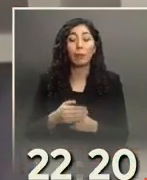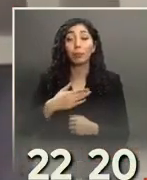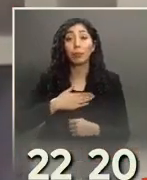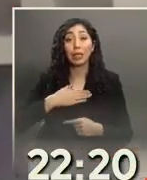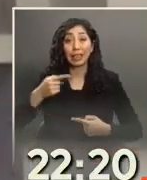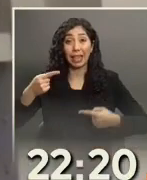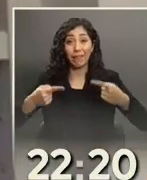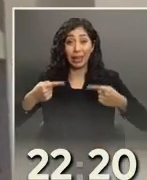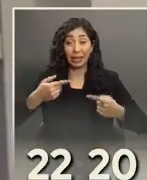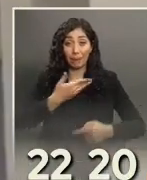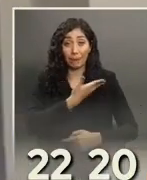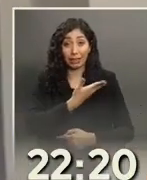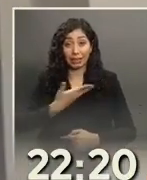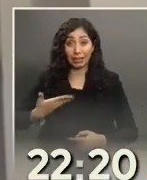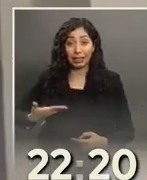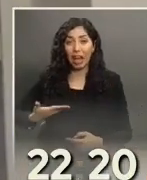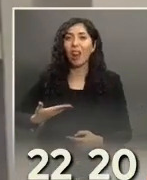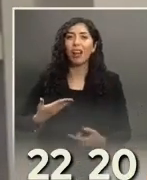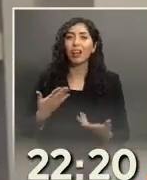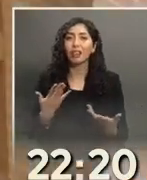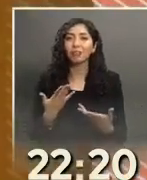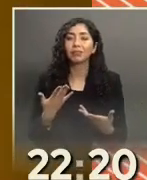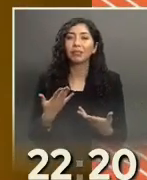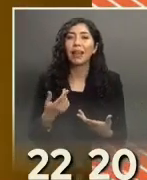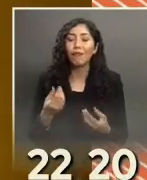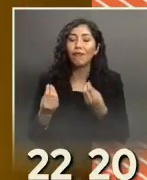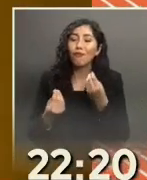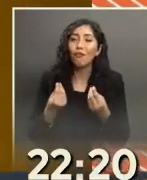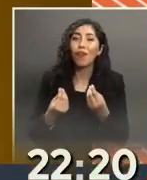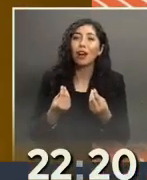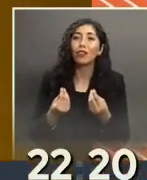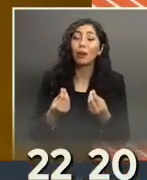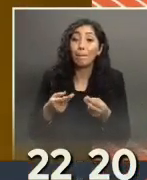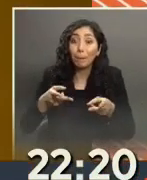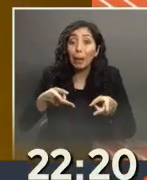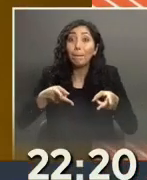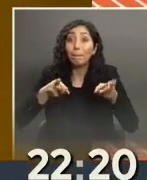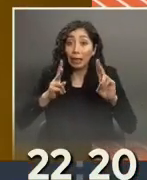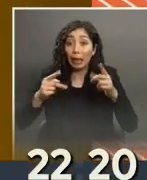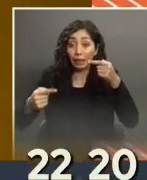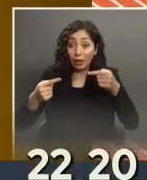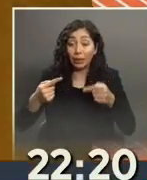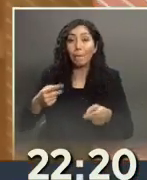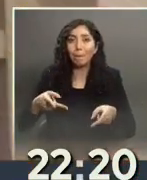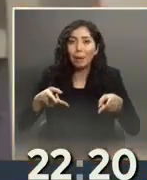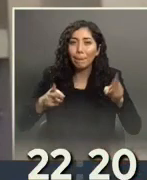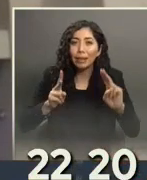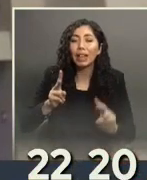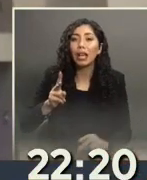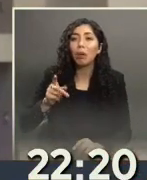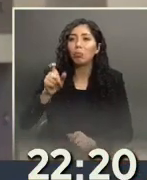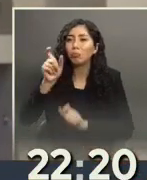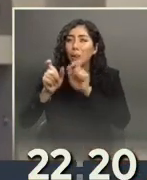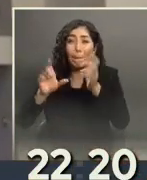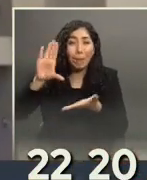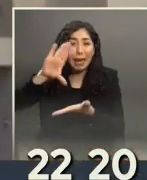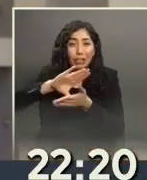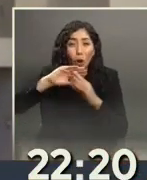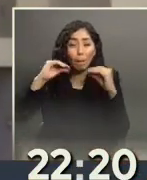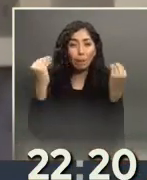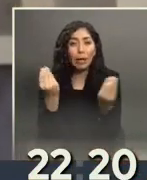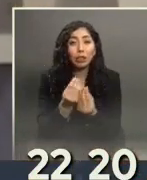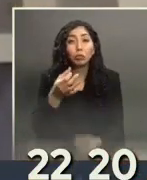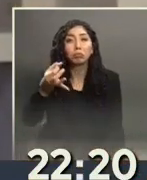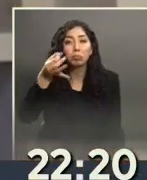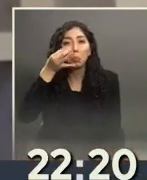la gracia que tuvieron es que nos permitía dar a conocer al país completo sin ningún tipo de censura